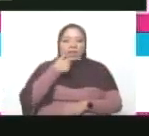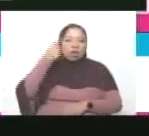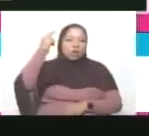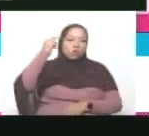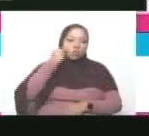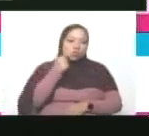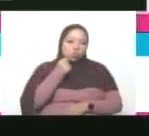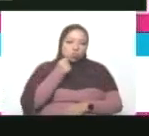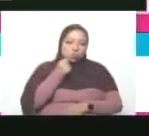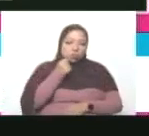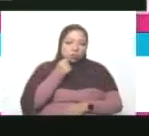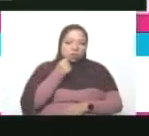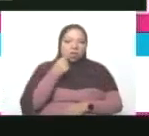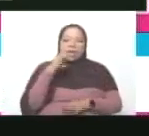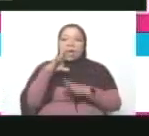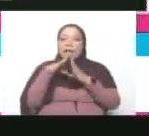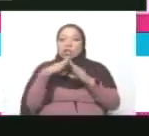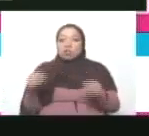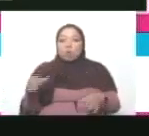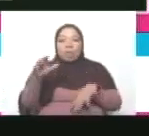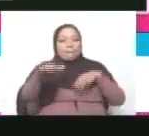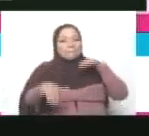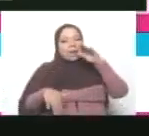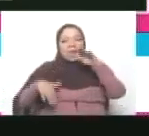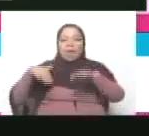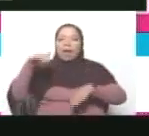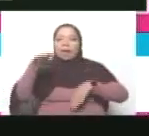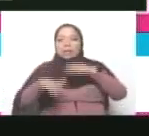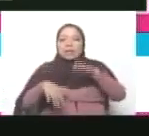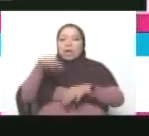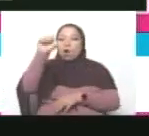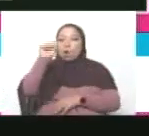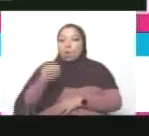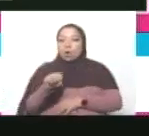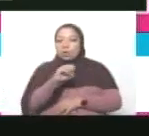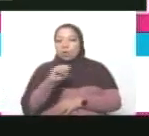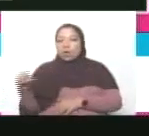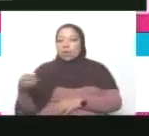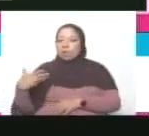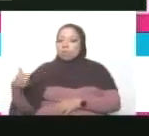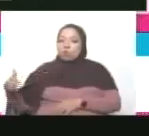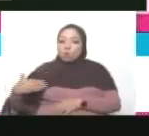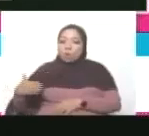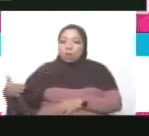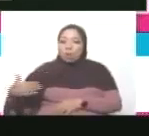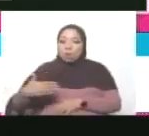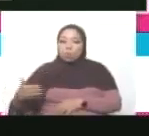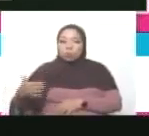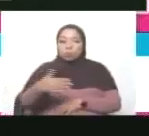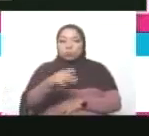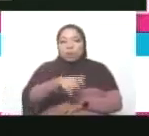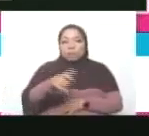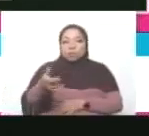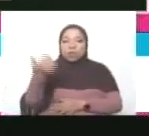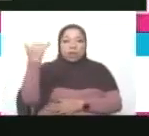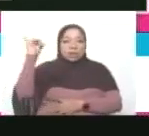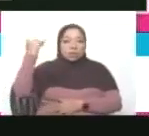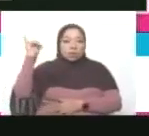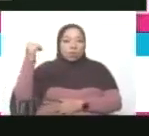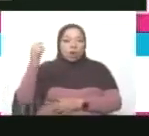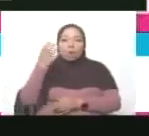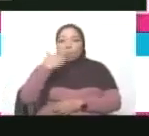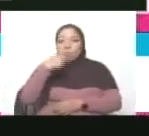tenemos costa norte y costa oeste. Producimos bastante pescado y tomándole la palabra a la gente de Yaracuy con los